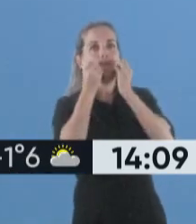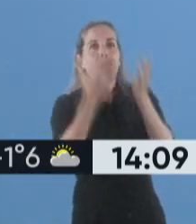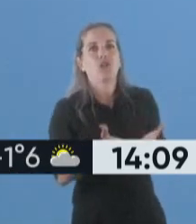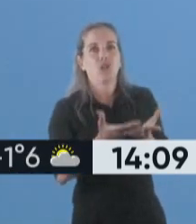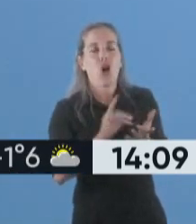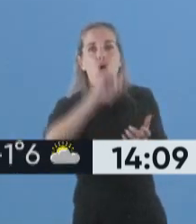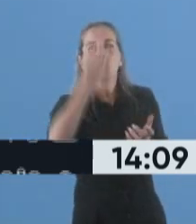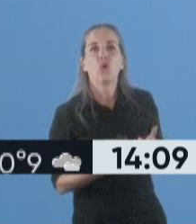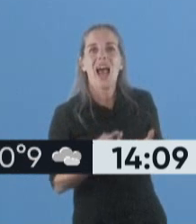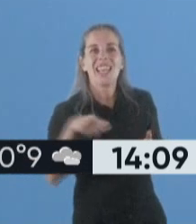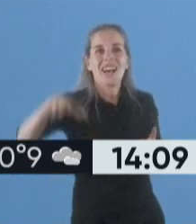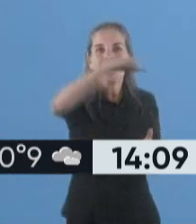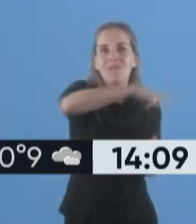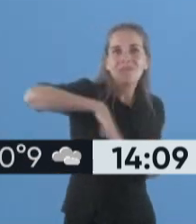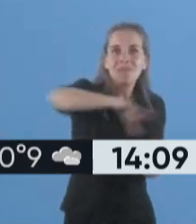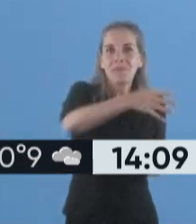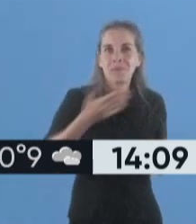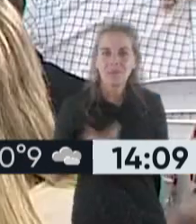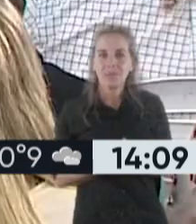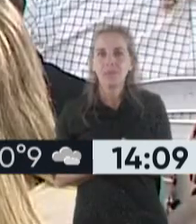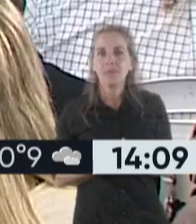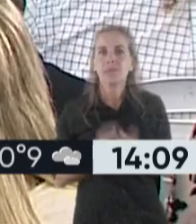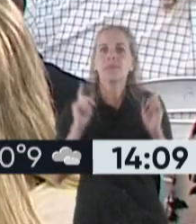Ushuaia. Y fuimos